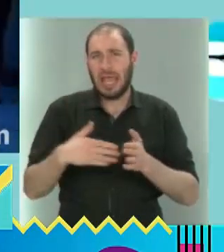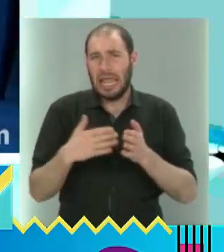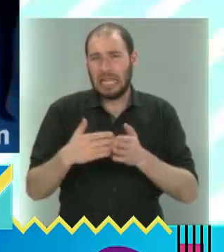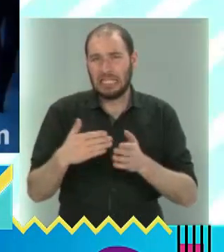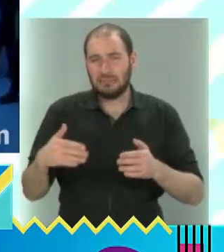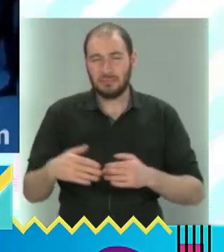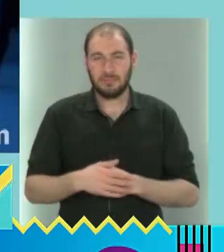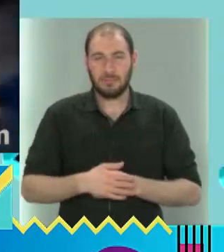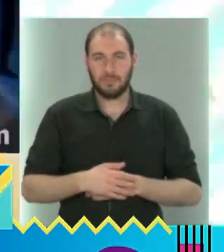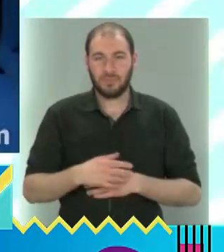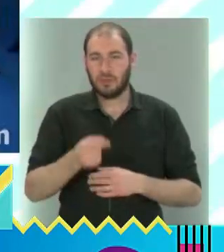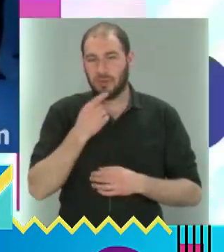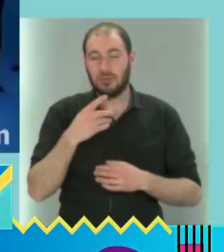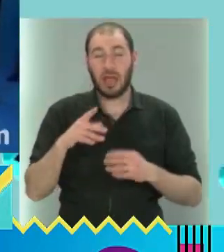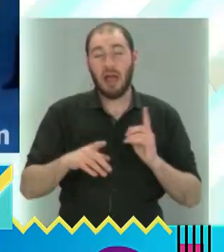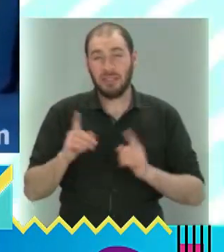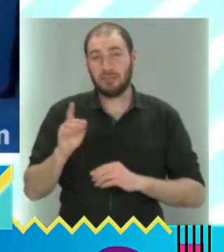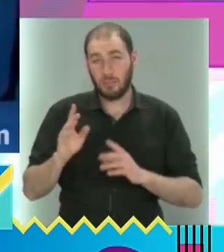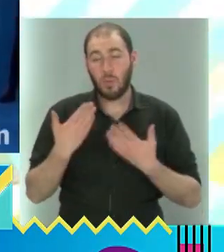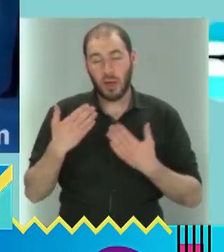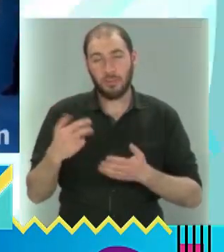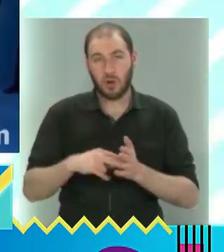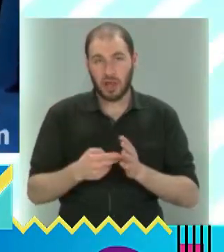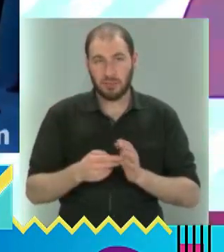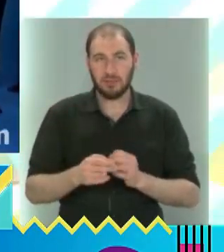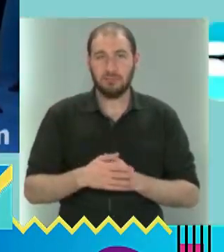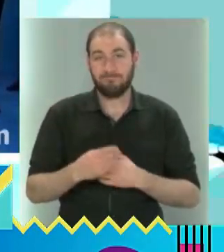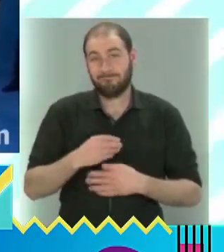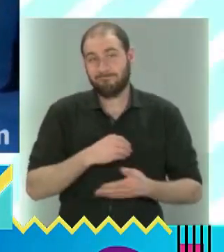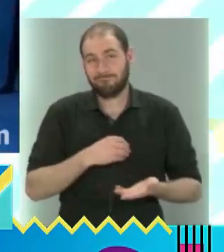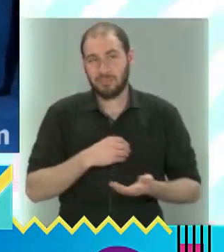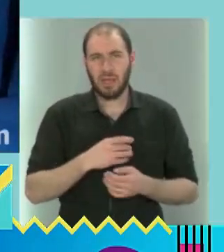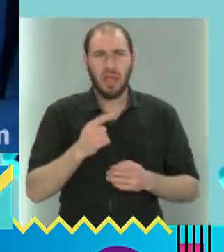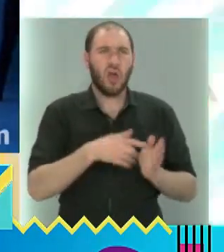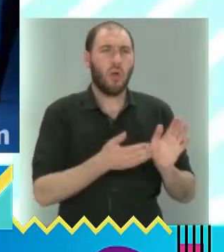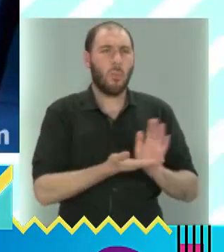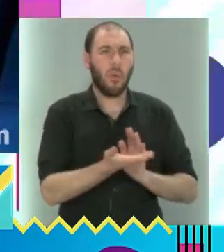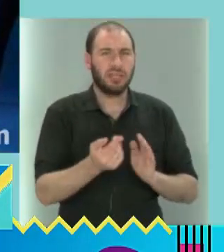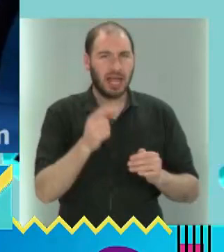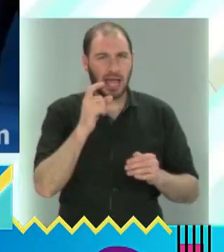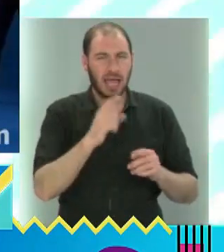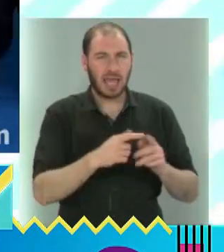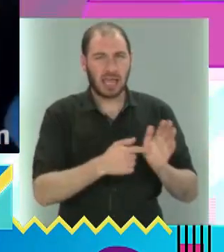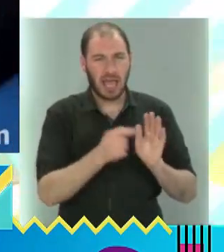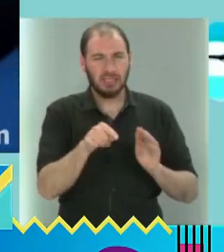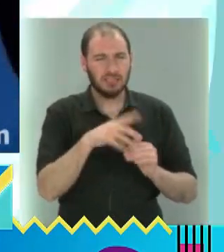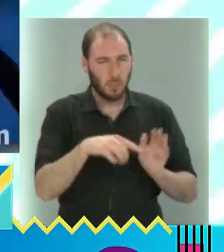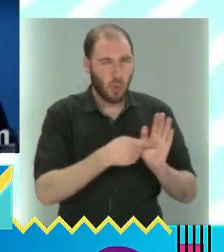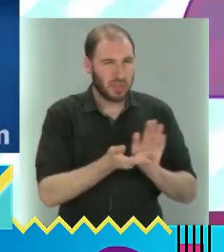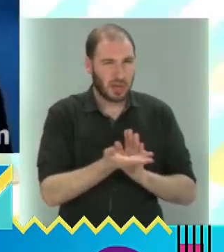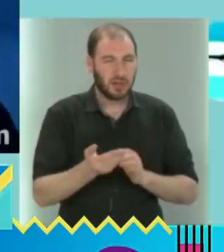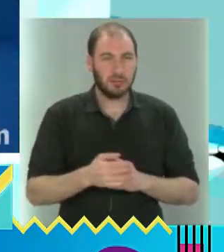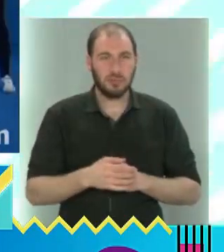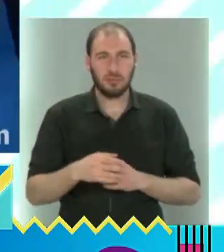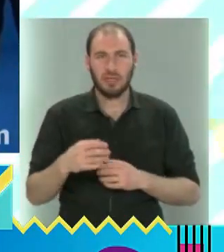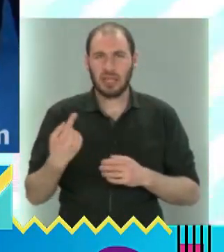uno no está exento nunca. Bien, lamentablemente. ¿Se va a mostrar eso en la expo?